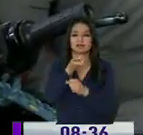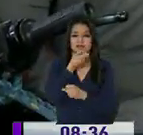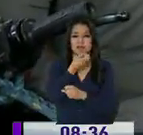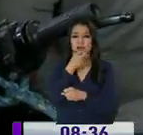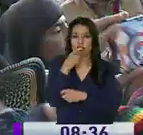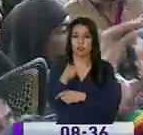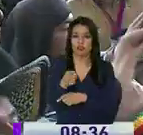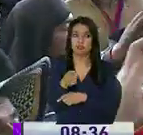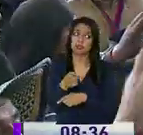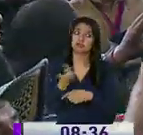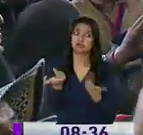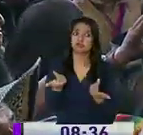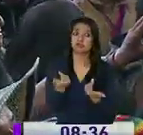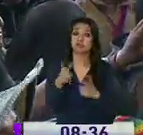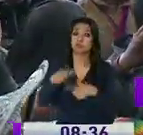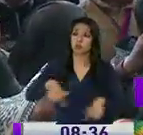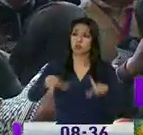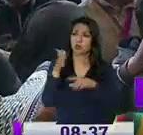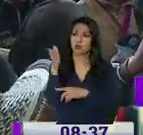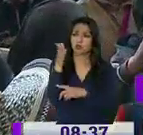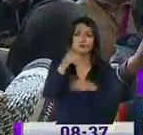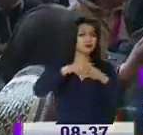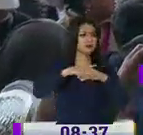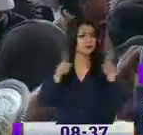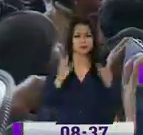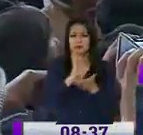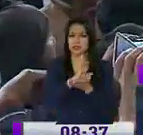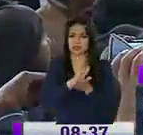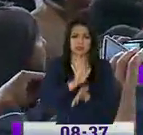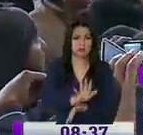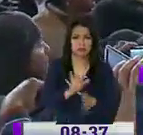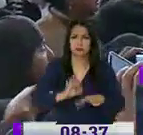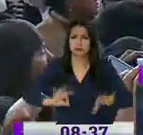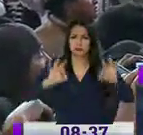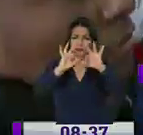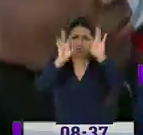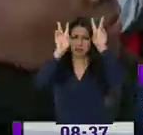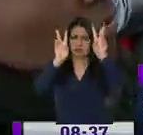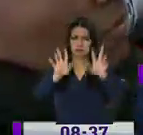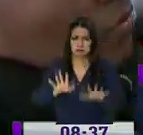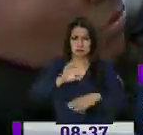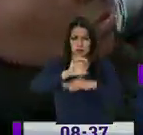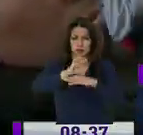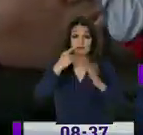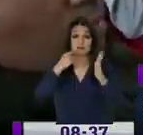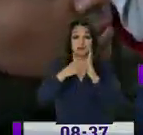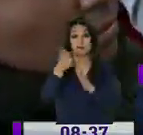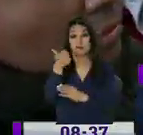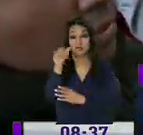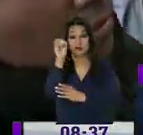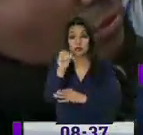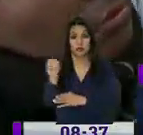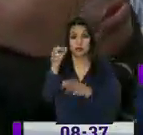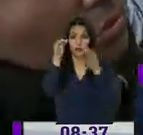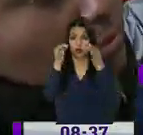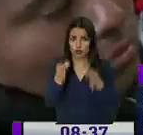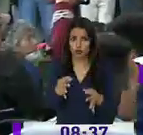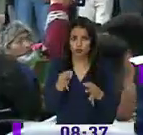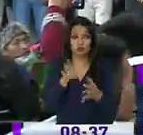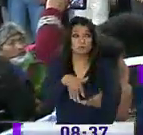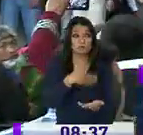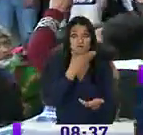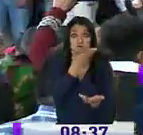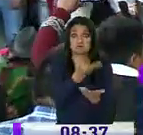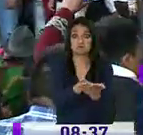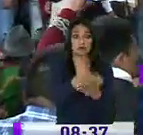le ha llevado a ser testigo in situ de varios acontecimientos importantes de la nación. Este 10 de octubre tenía preparado otro hecho que formará